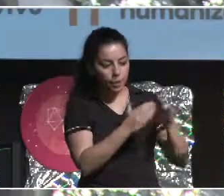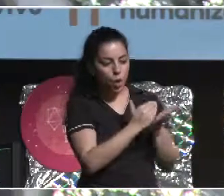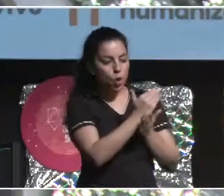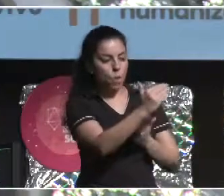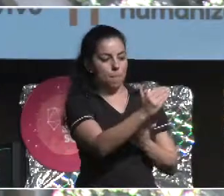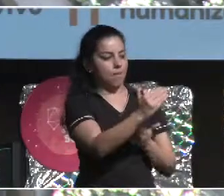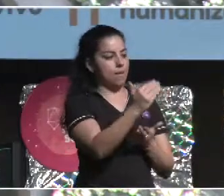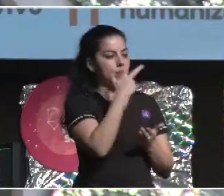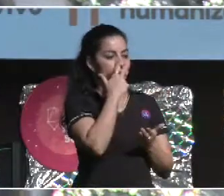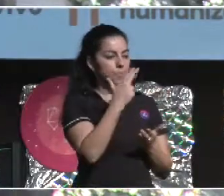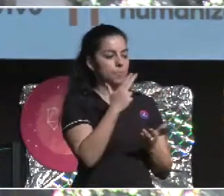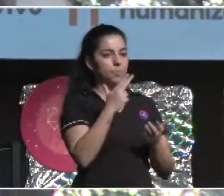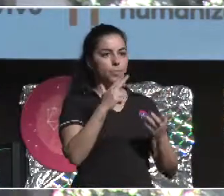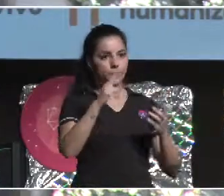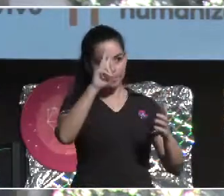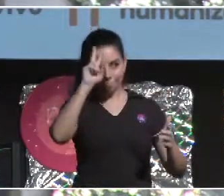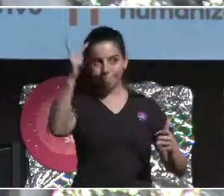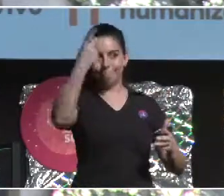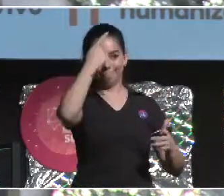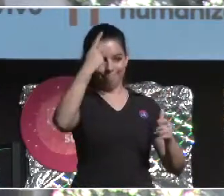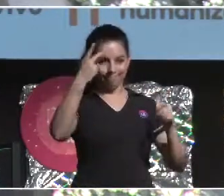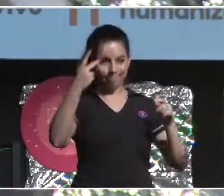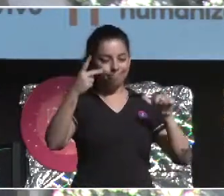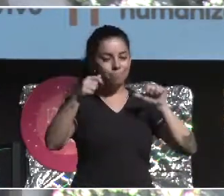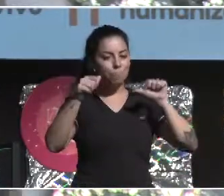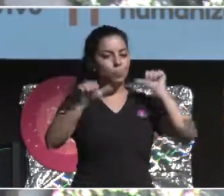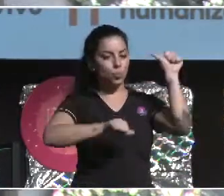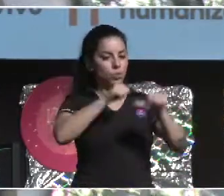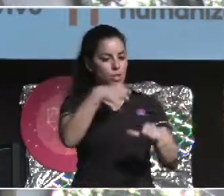la página de lo que ocurrió hace muchos años en Colombia.